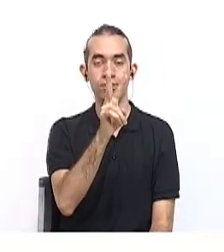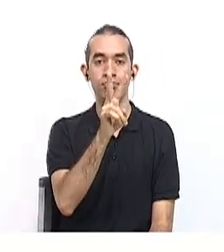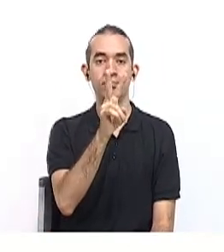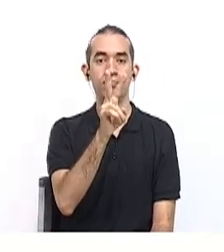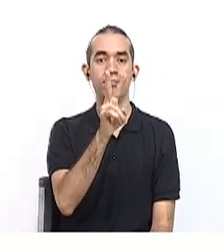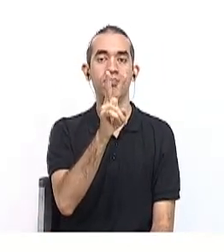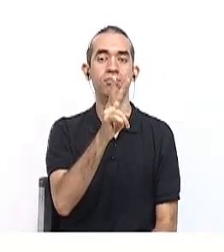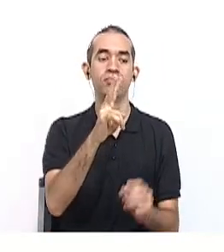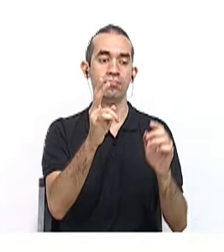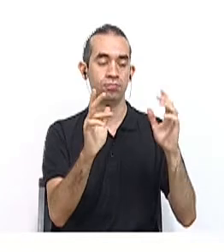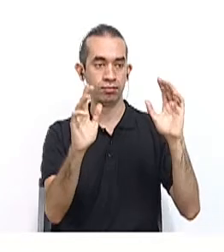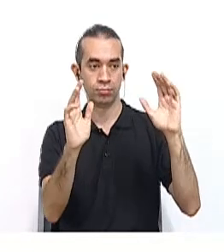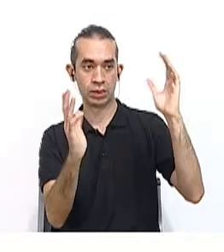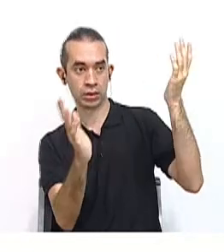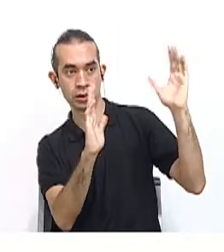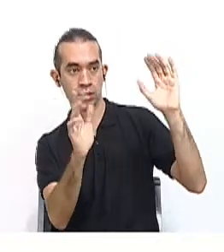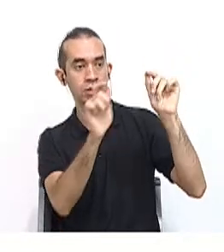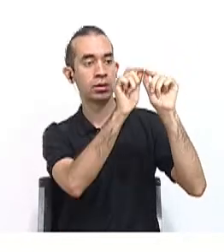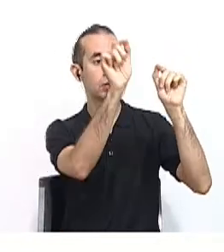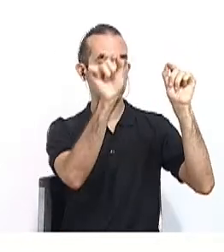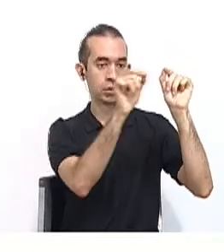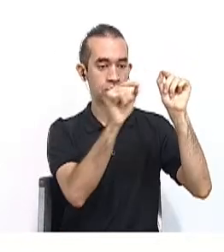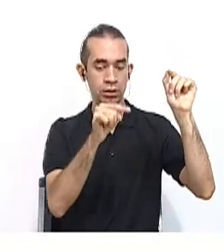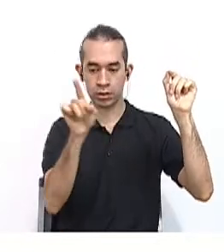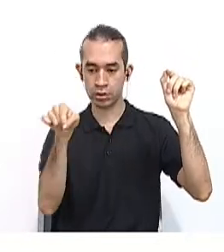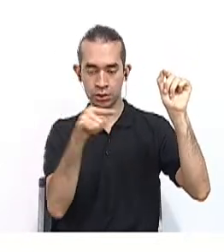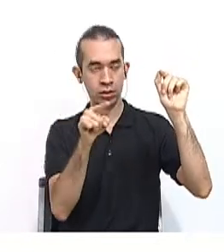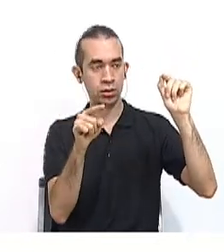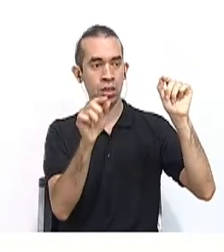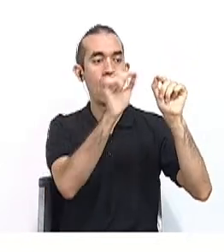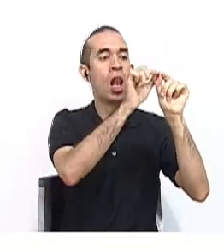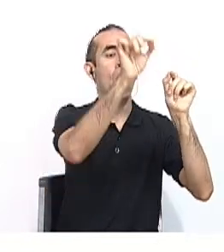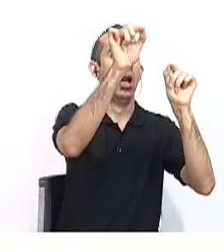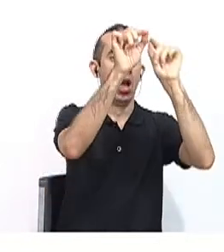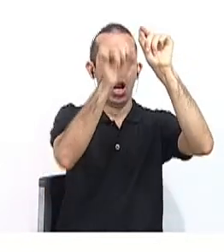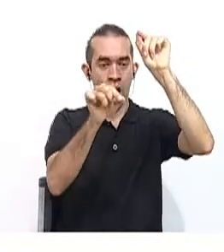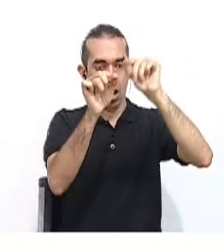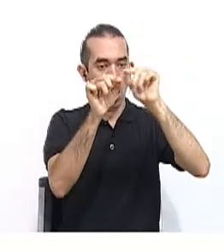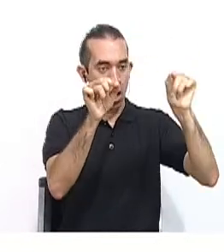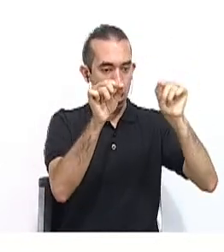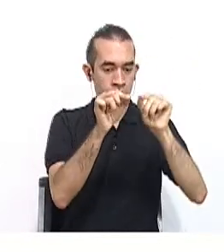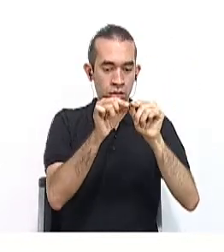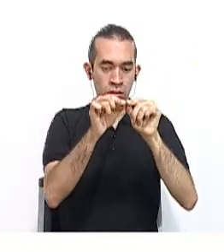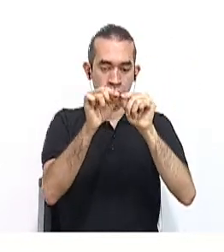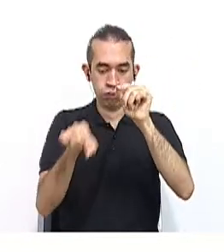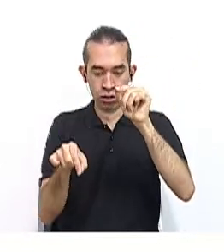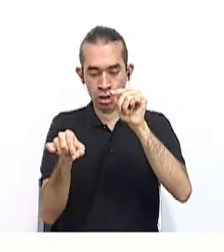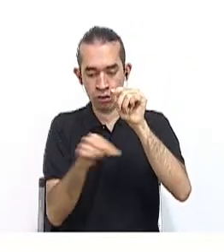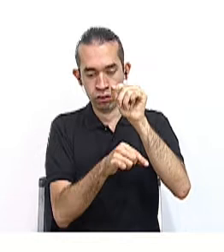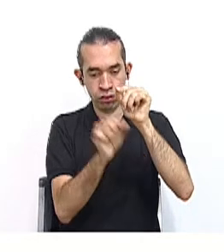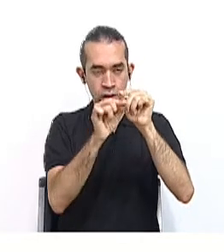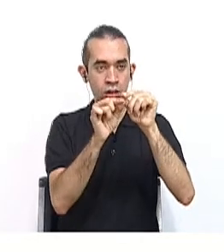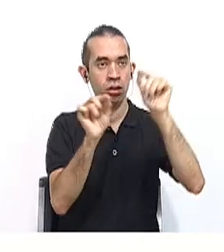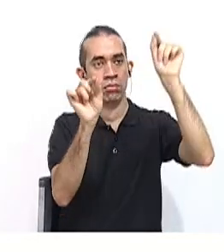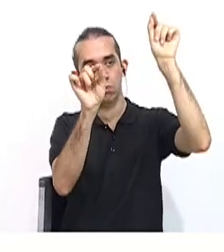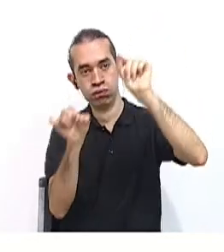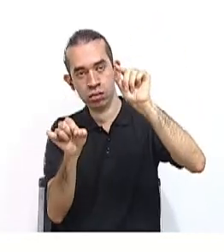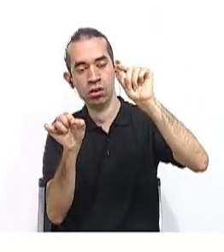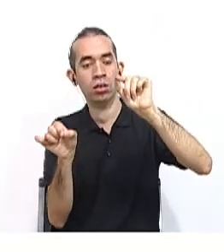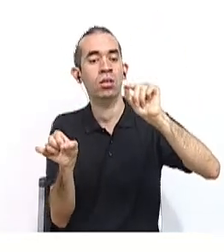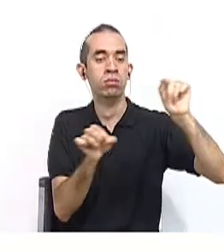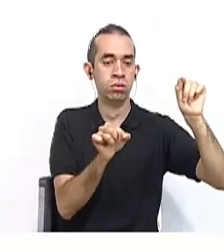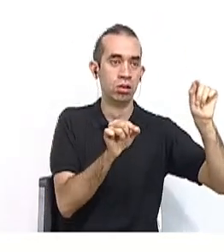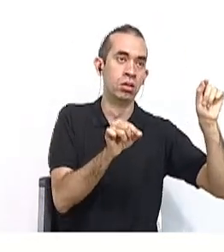al comparar los lados, las medidas de los lados de dos triángulos y ellos tienen la